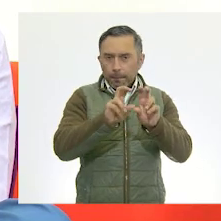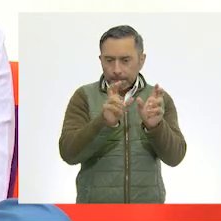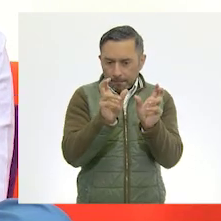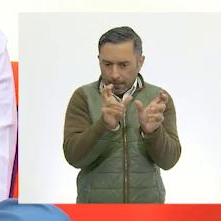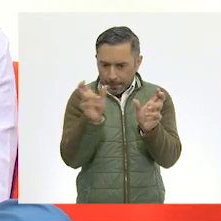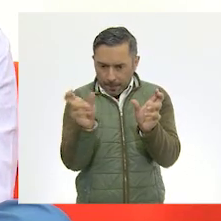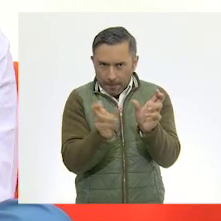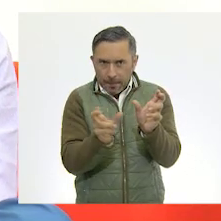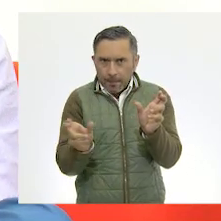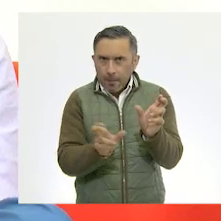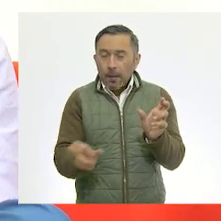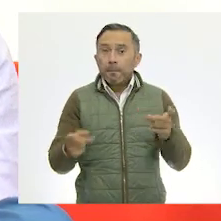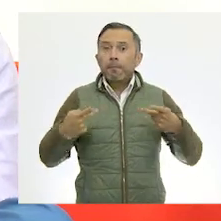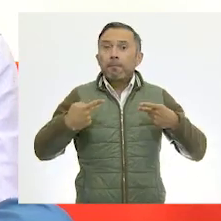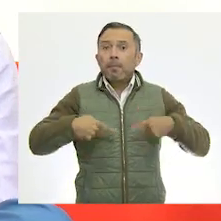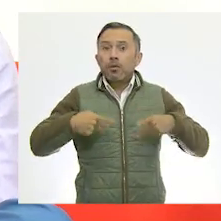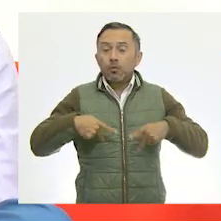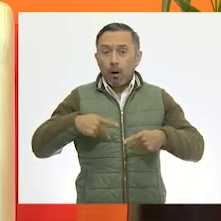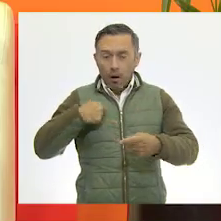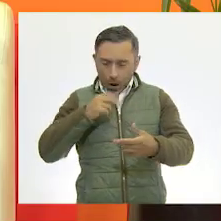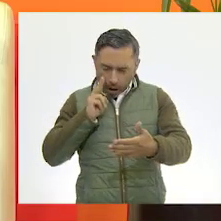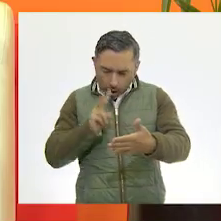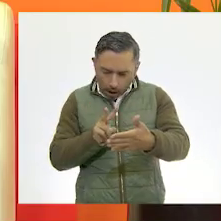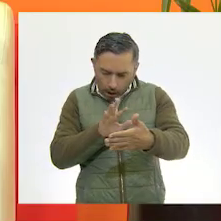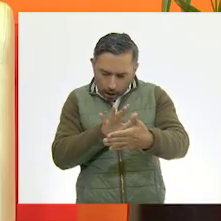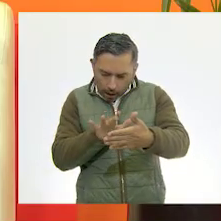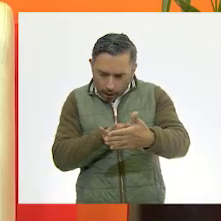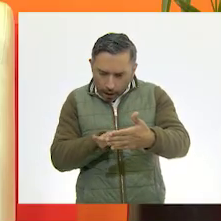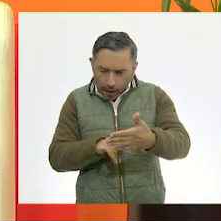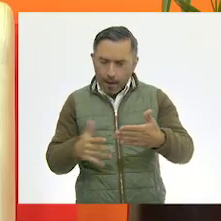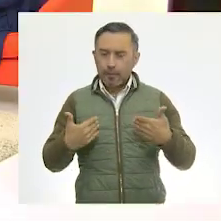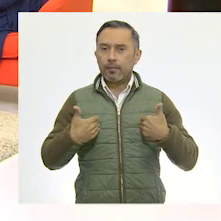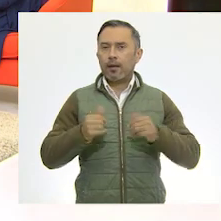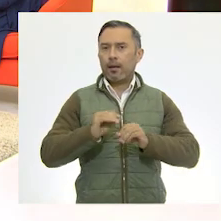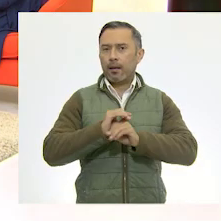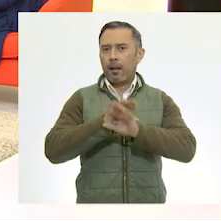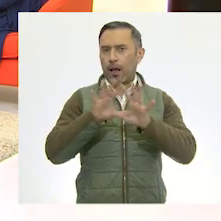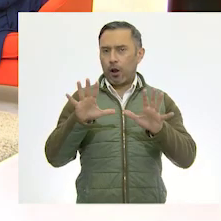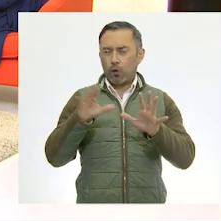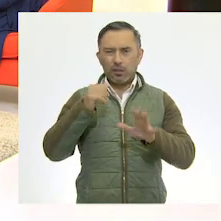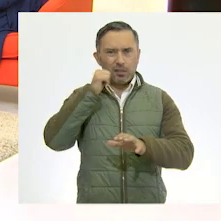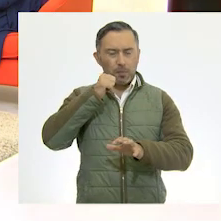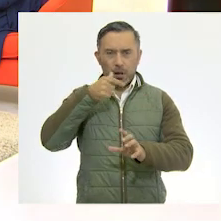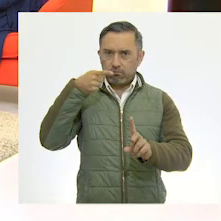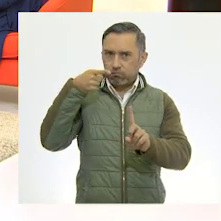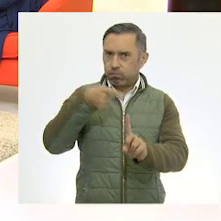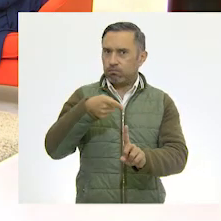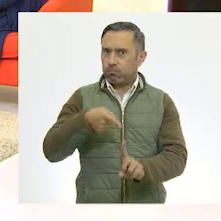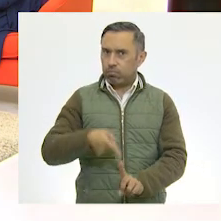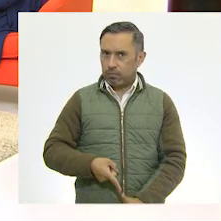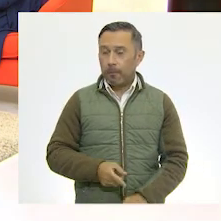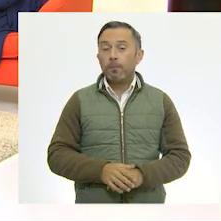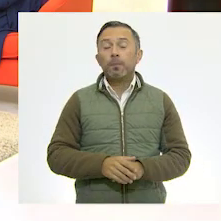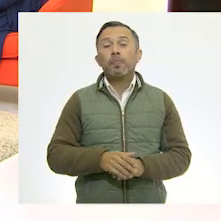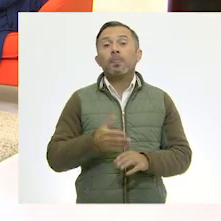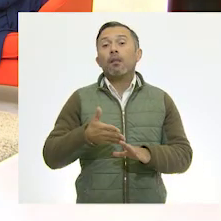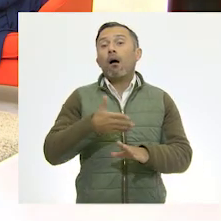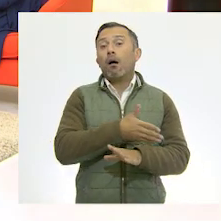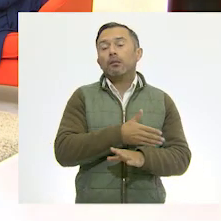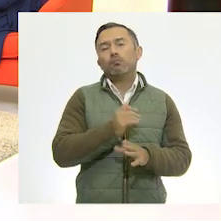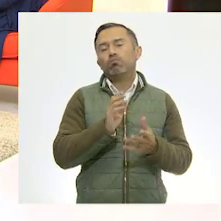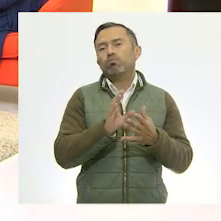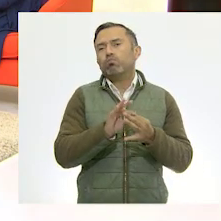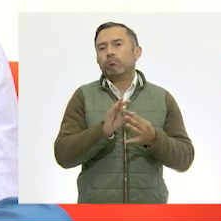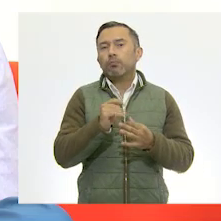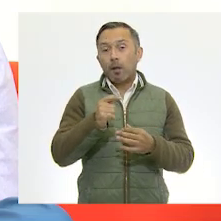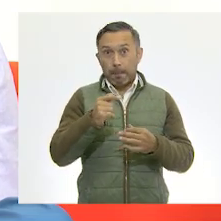clara, ¿no? Y concisa la información. Cabe, por ejemplo, señalar, siempre lo comento, que también no es un método que fue pensado